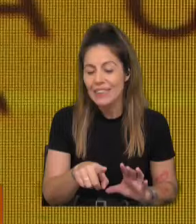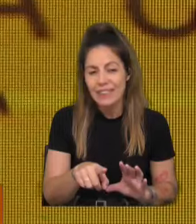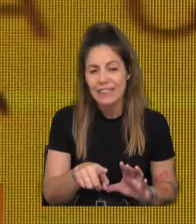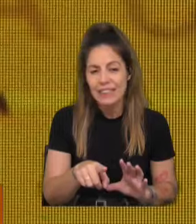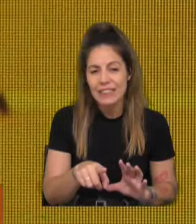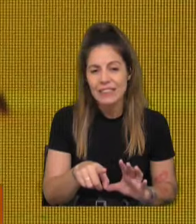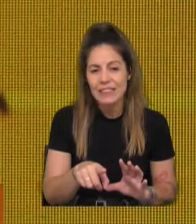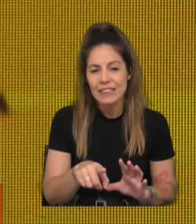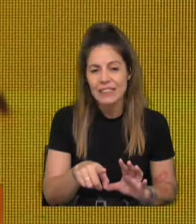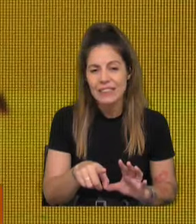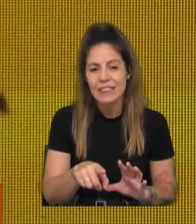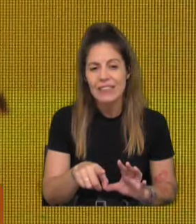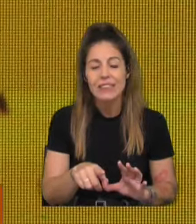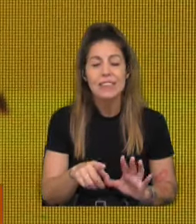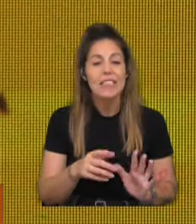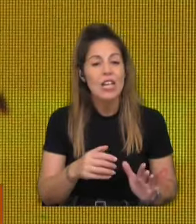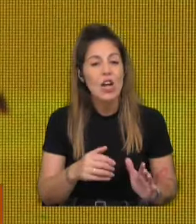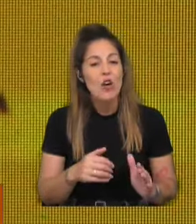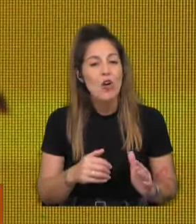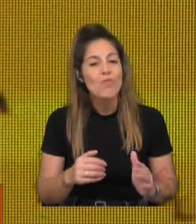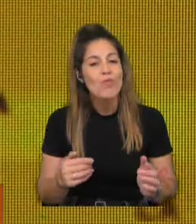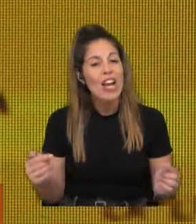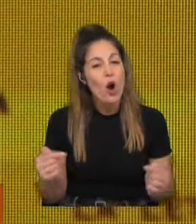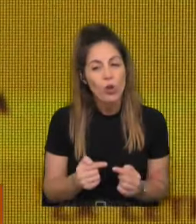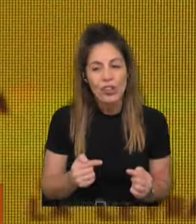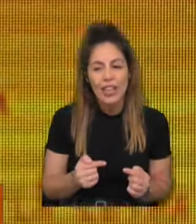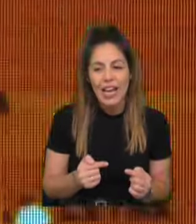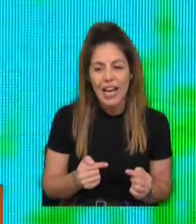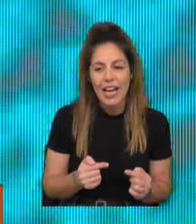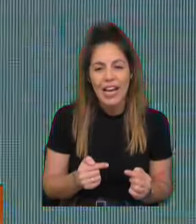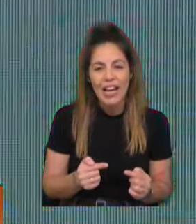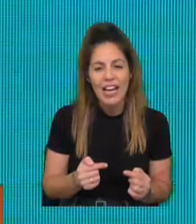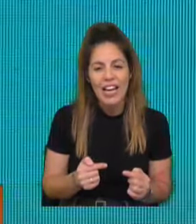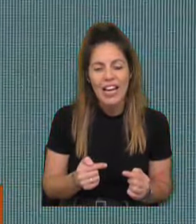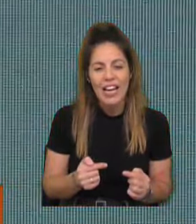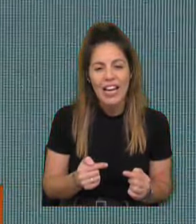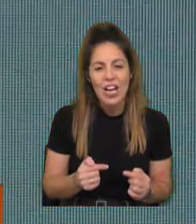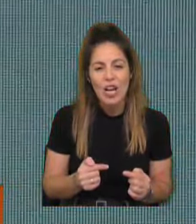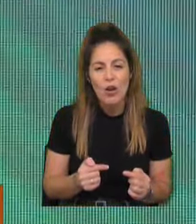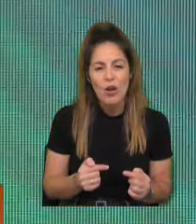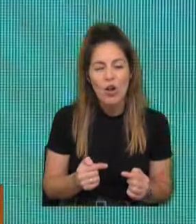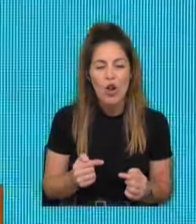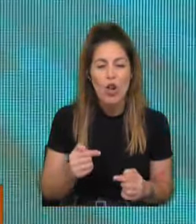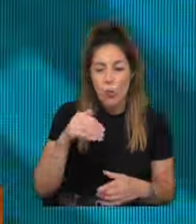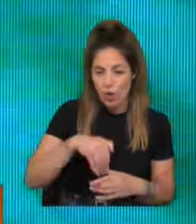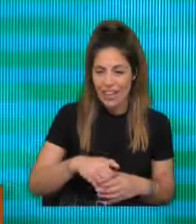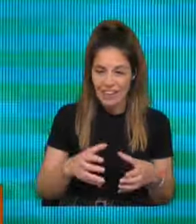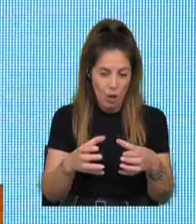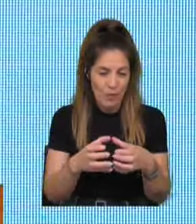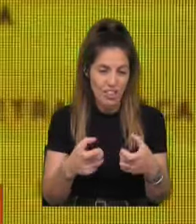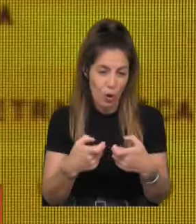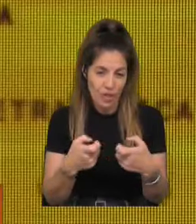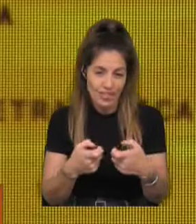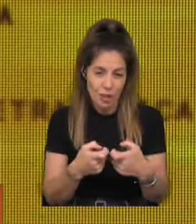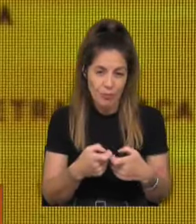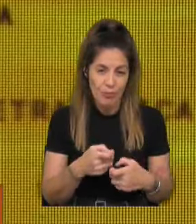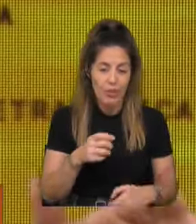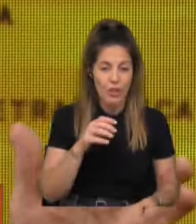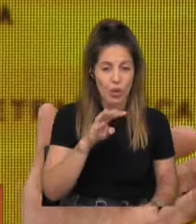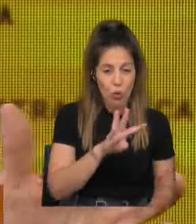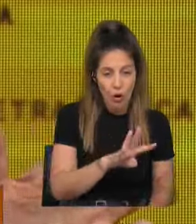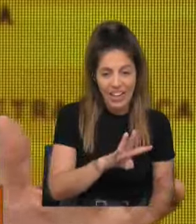una una prevalencia en contra en los votantes de los partidos de la coalición pero 47 en contra y